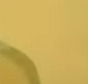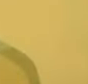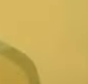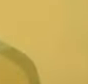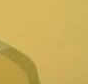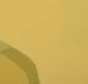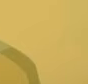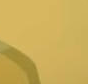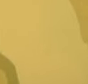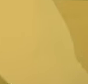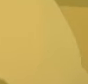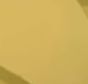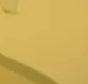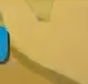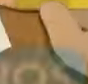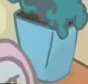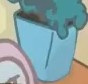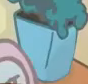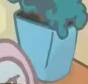Con las manos siempre limpias.